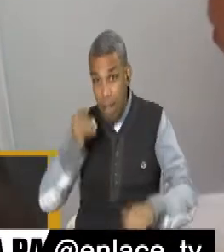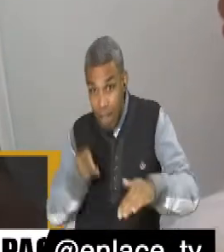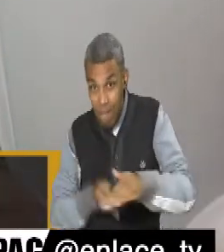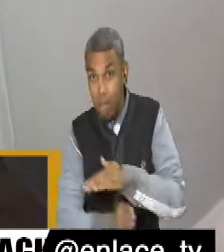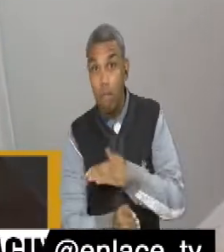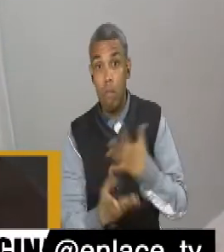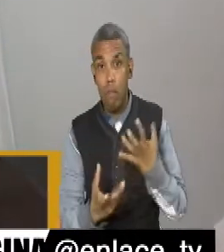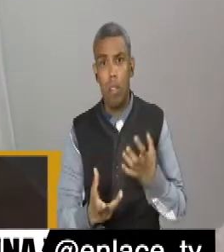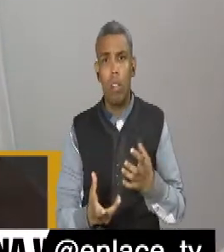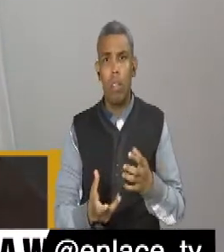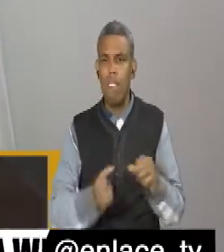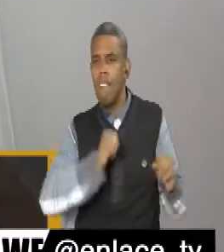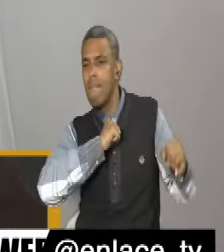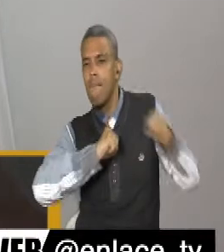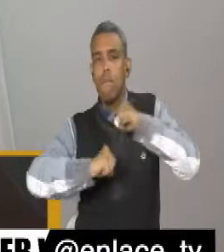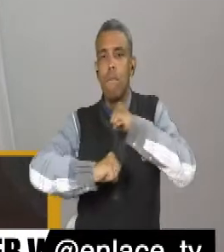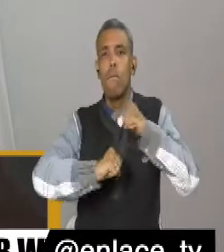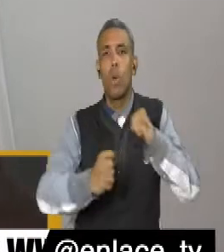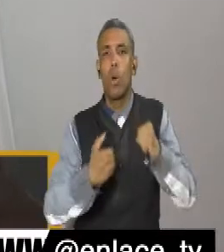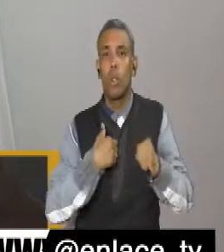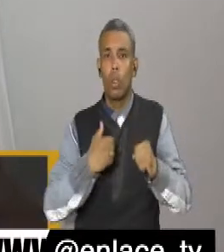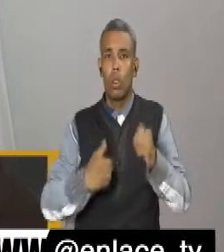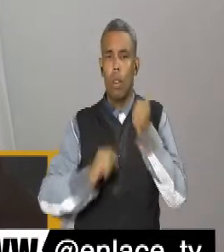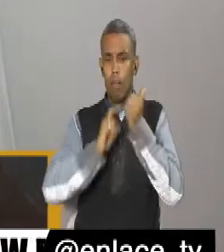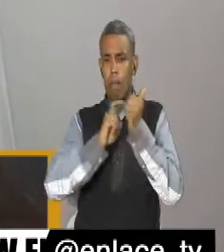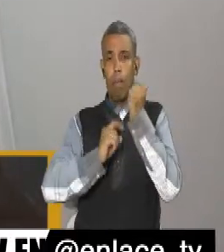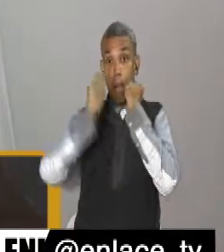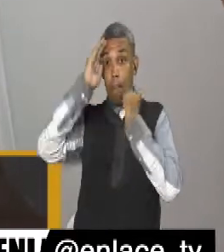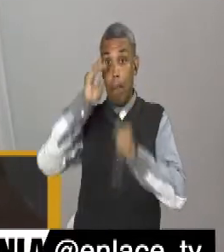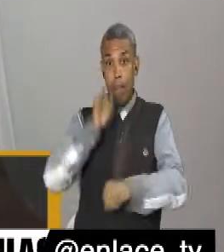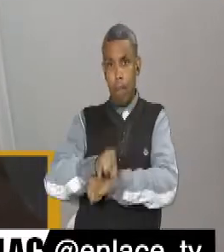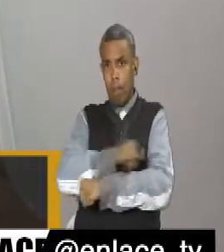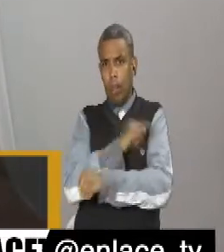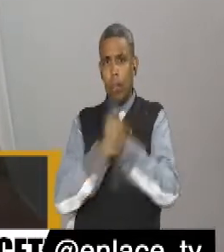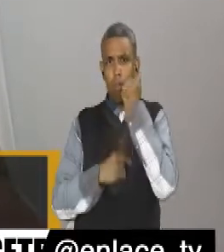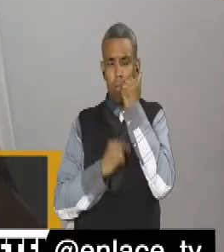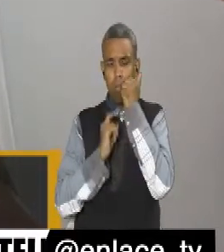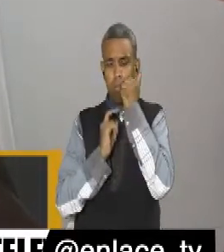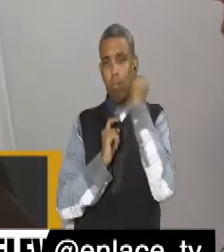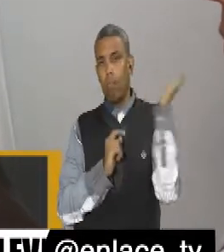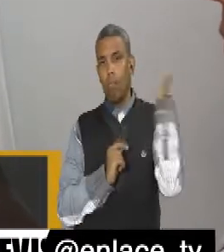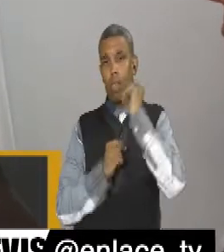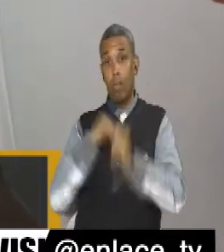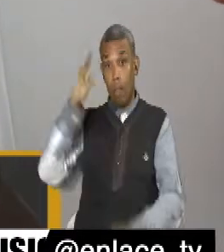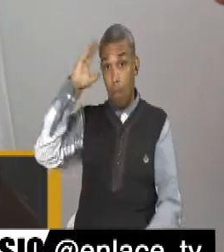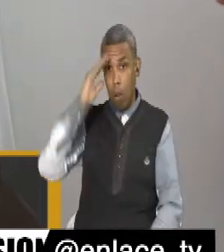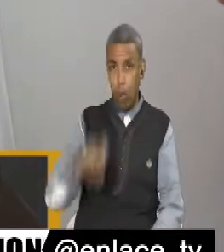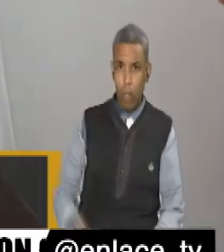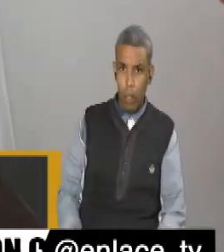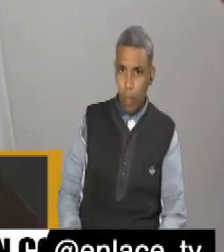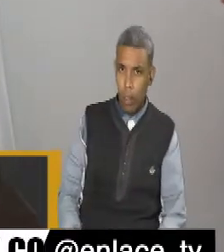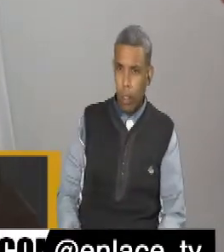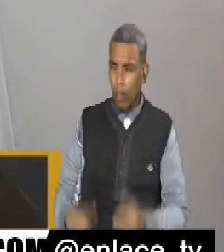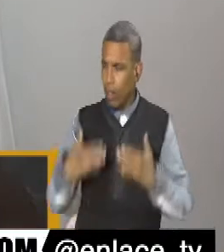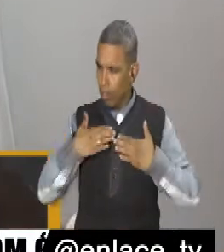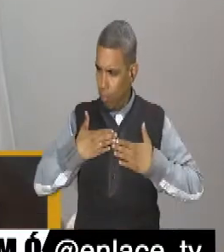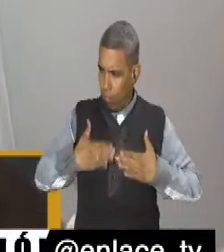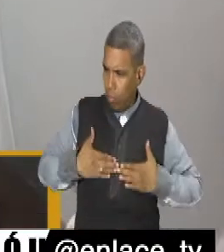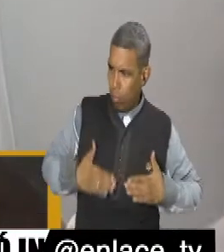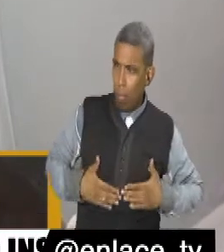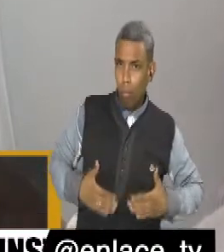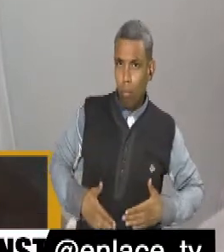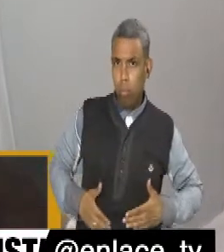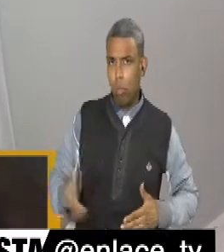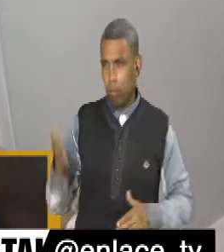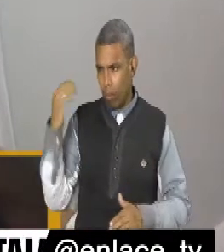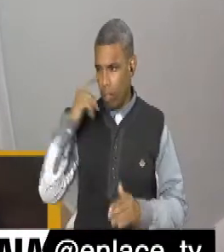Camilo Torres. Inmediatamente registró a estas personas, les solicitó antecedentes, que fue